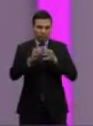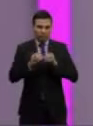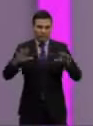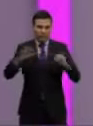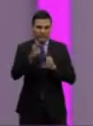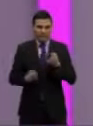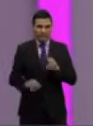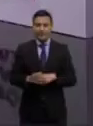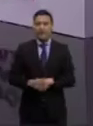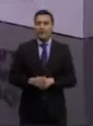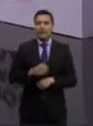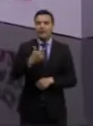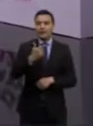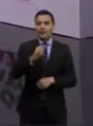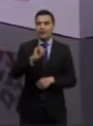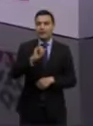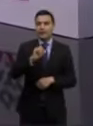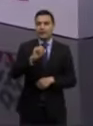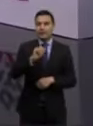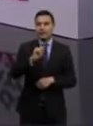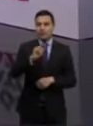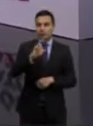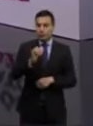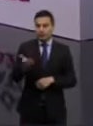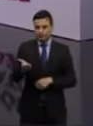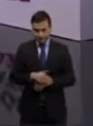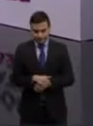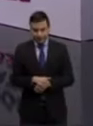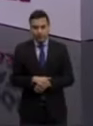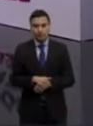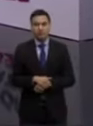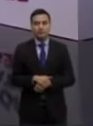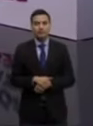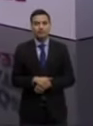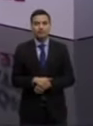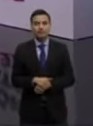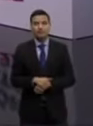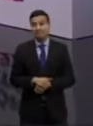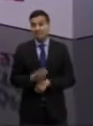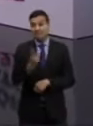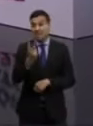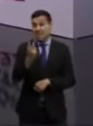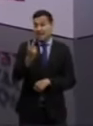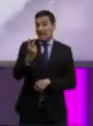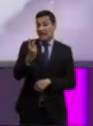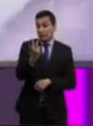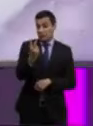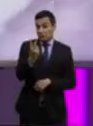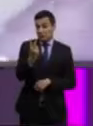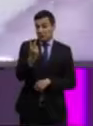empezamos con Gilberto Lozano. Bueno, es indudable que ellos siguen la doctrina